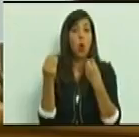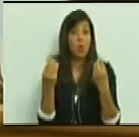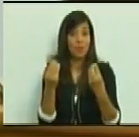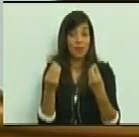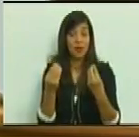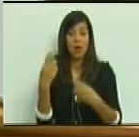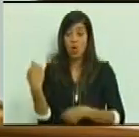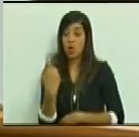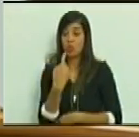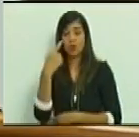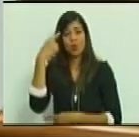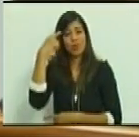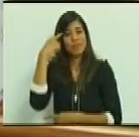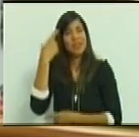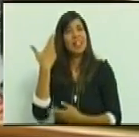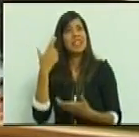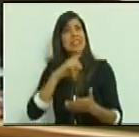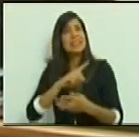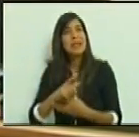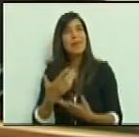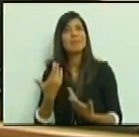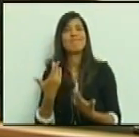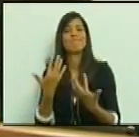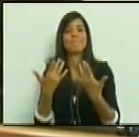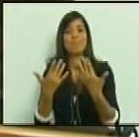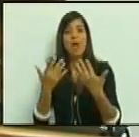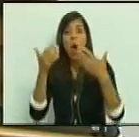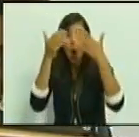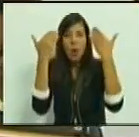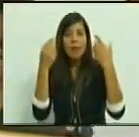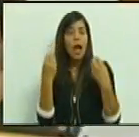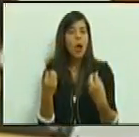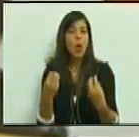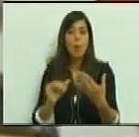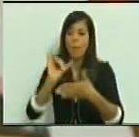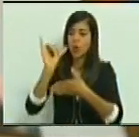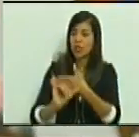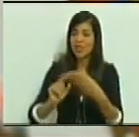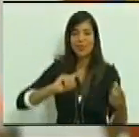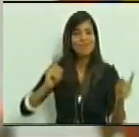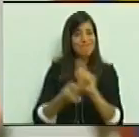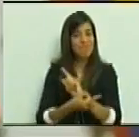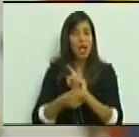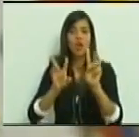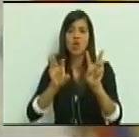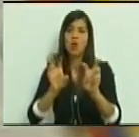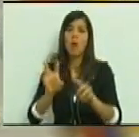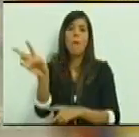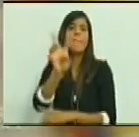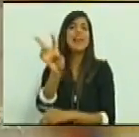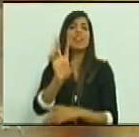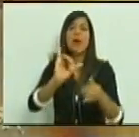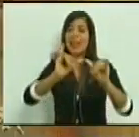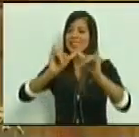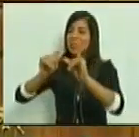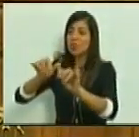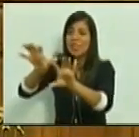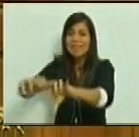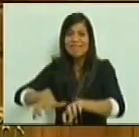deberíamos suprimirlo definitivamente y transitar hacia el concepto de soberanía